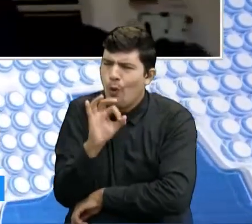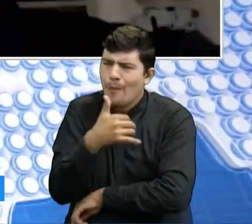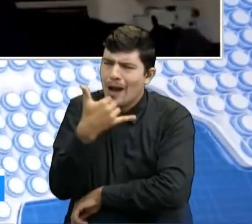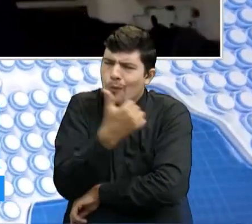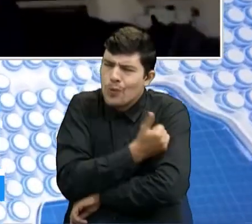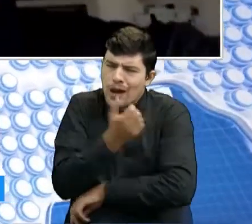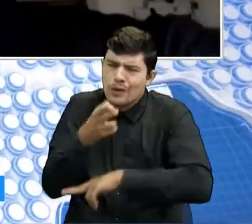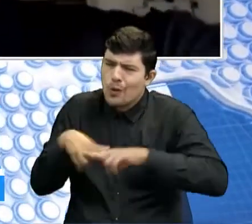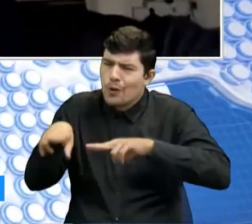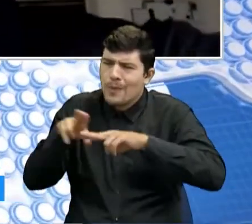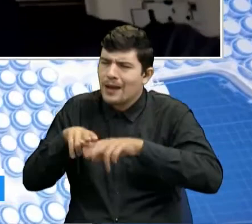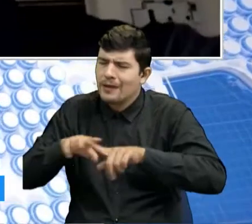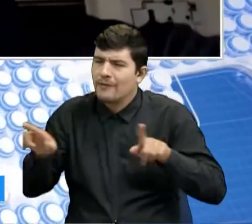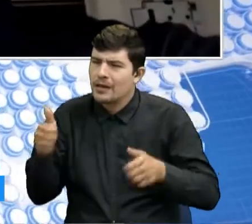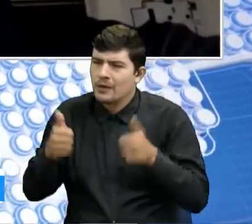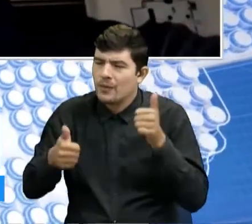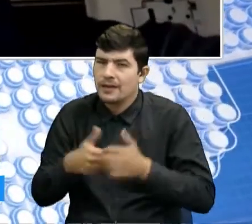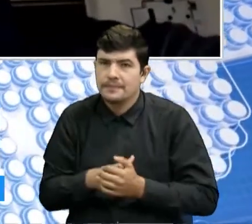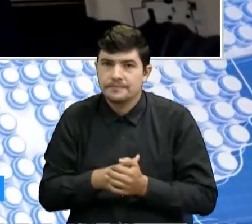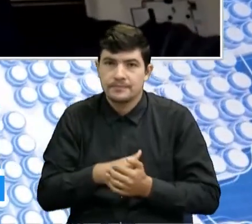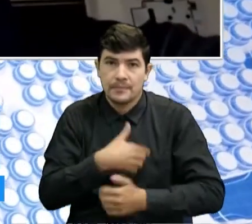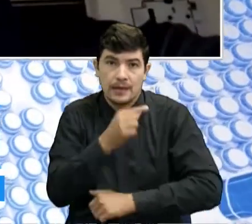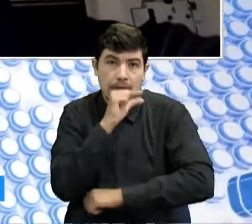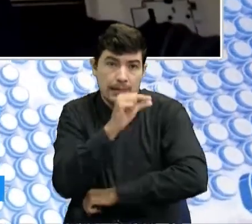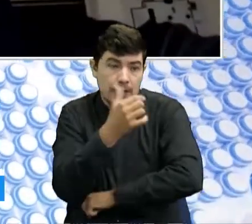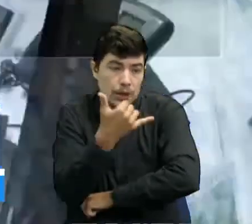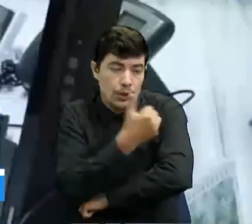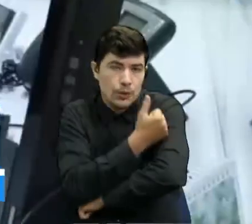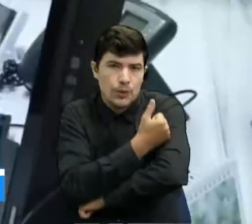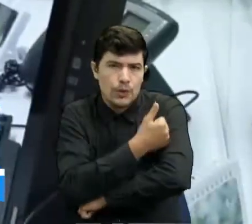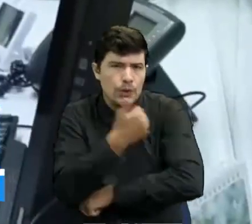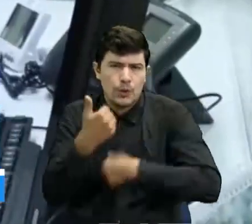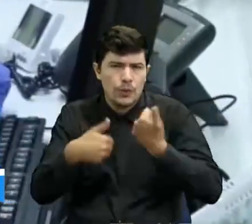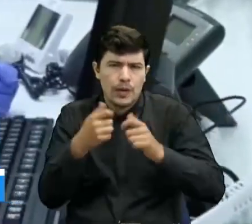la diferencia entre microvacuna...